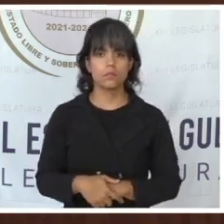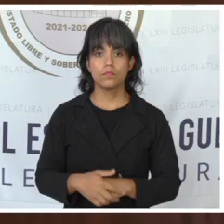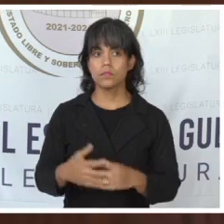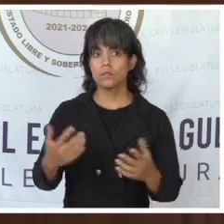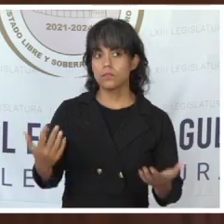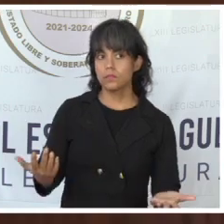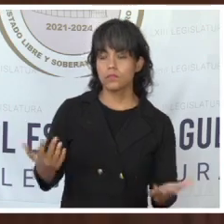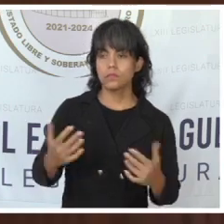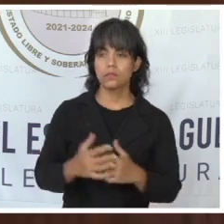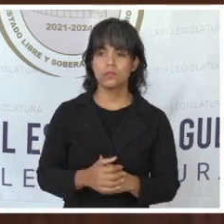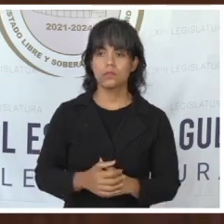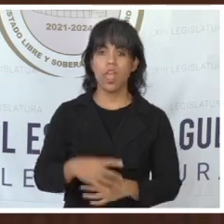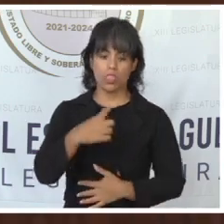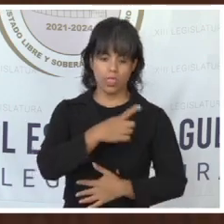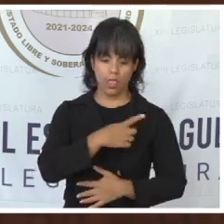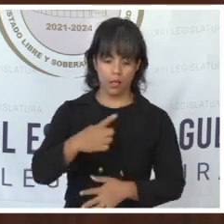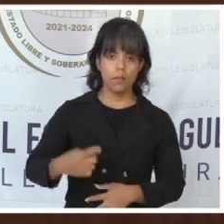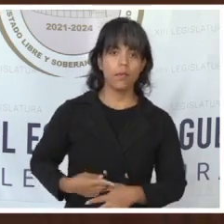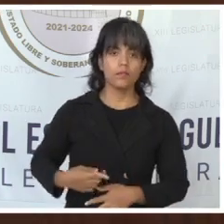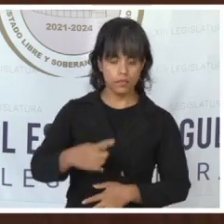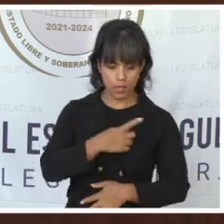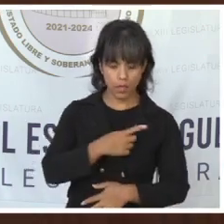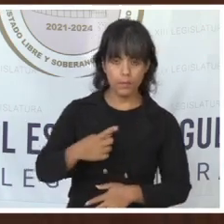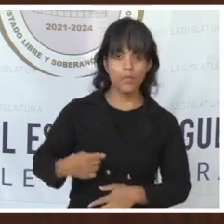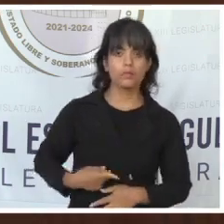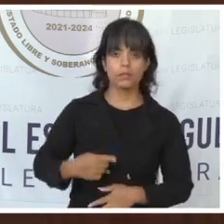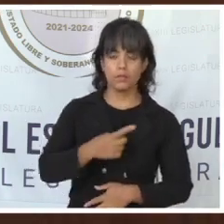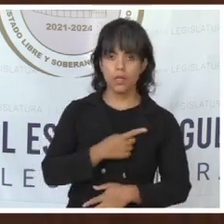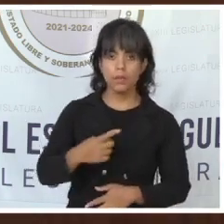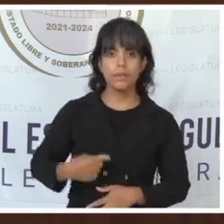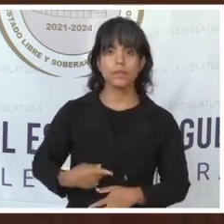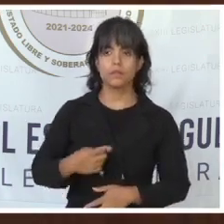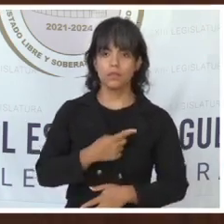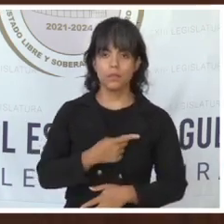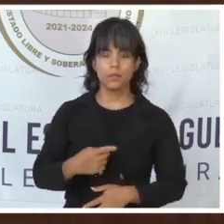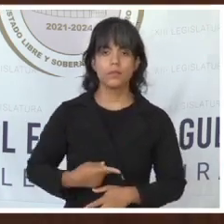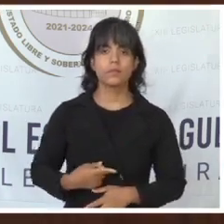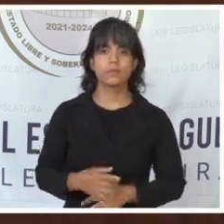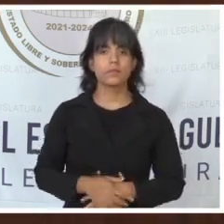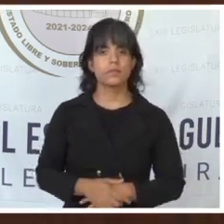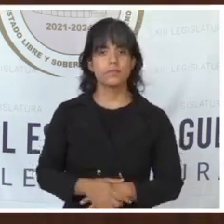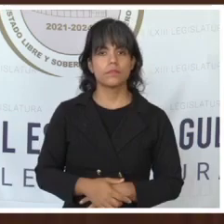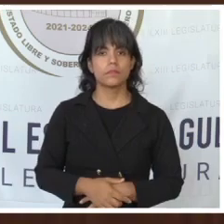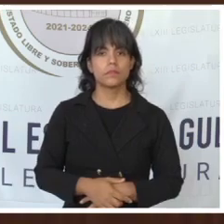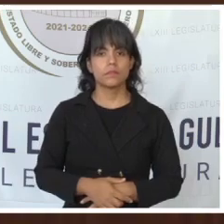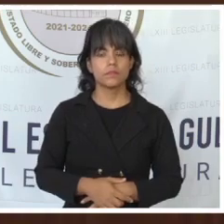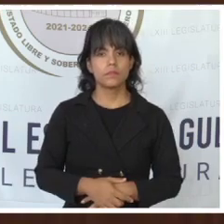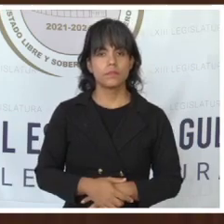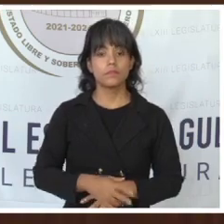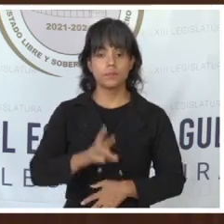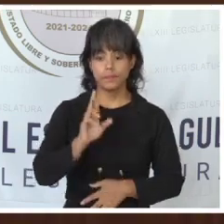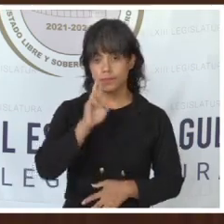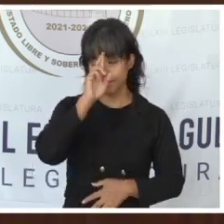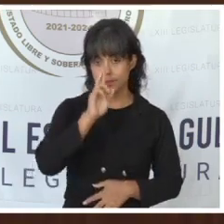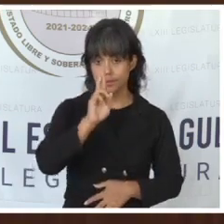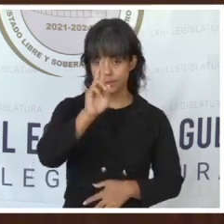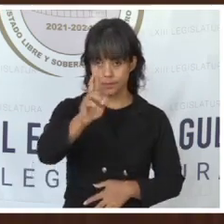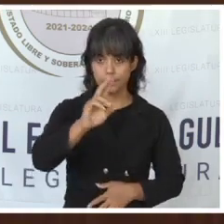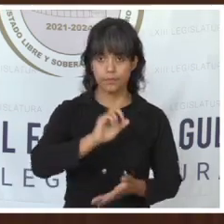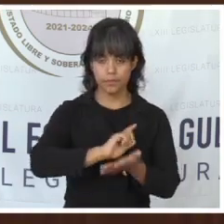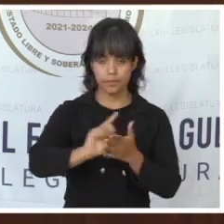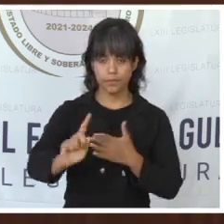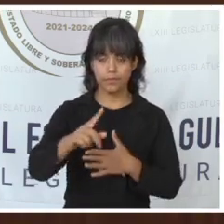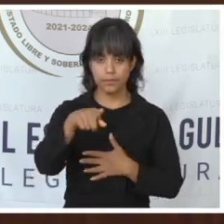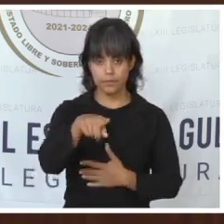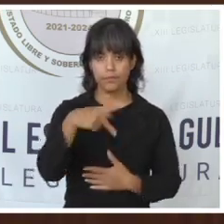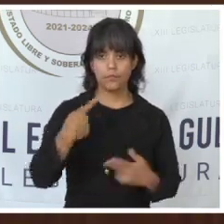la palabra deberán proponer. Esto es respetar las garantías de igualdad que tienen